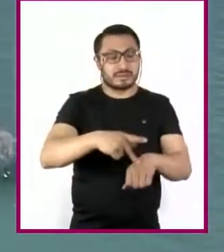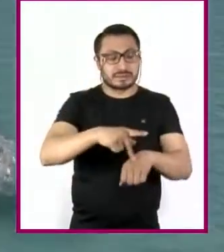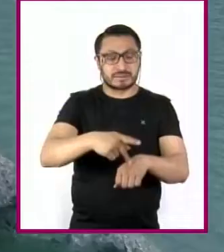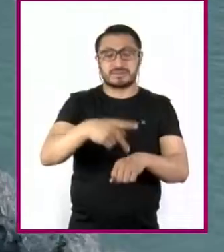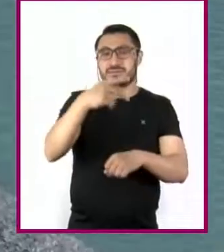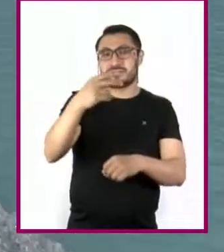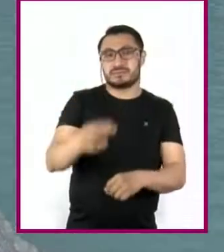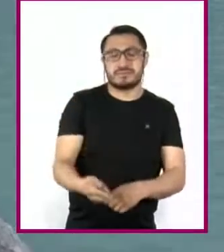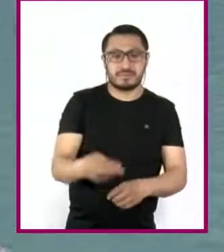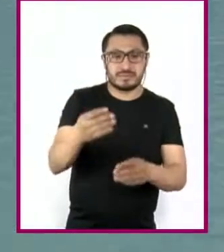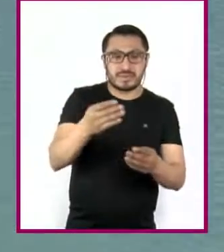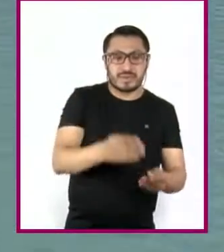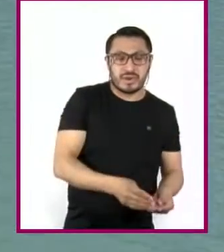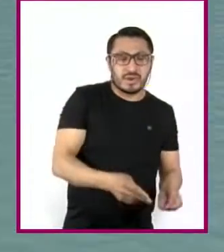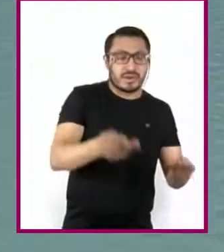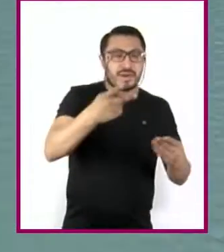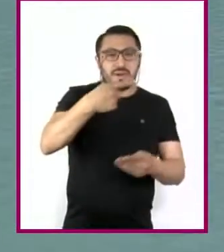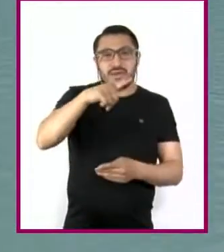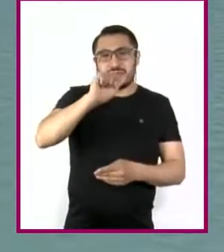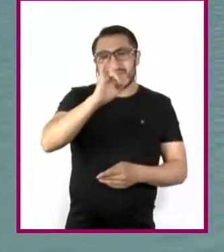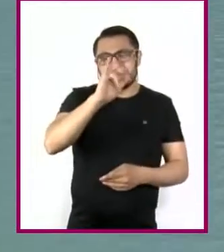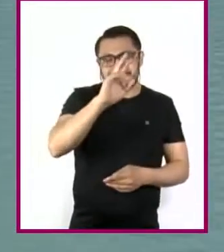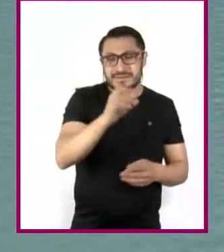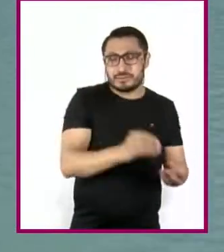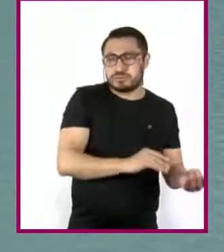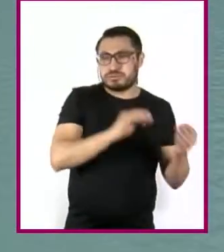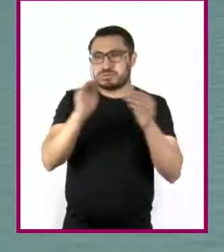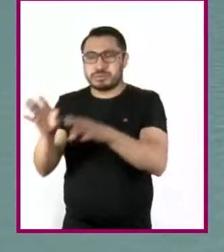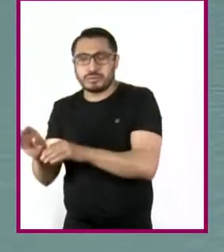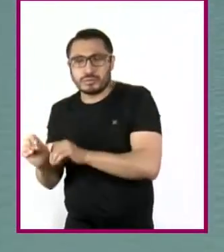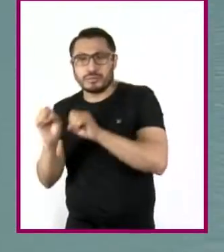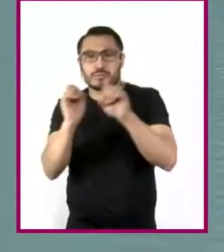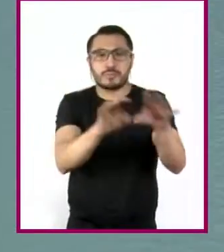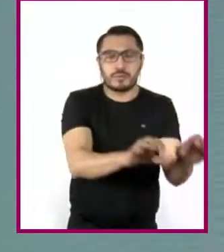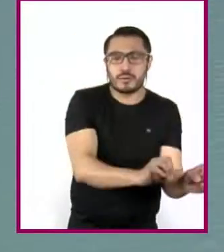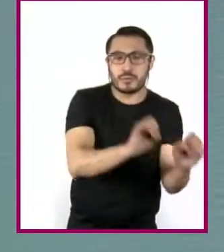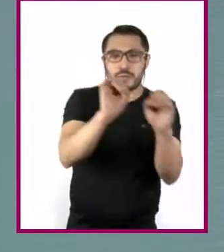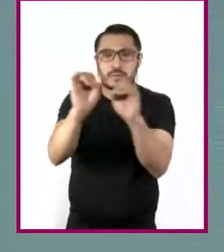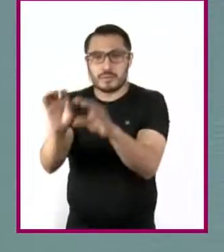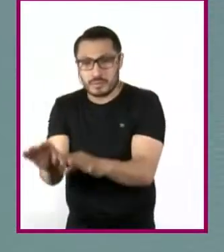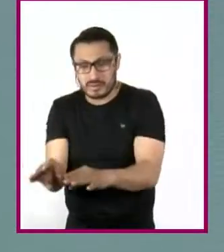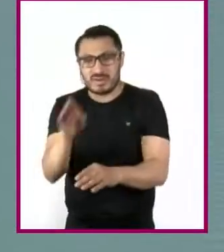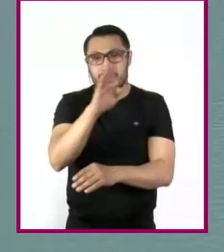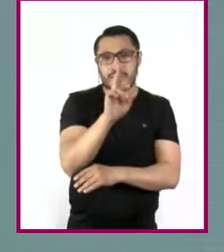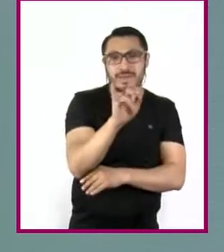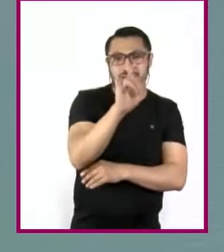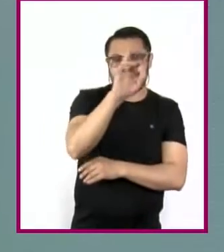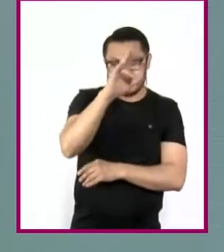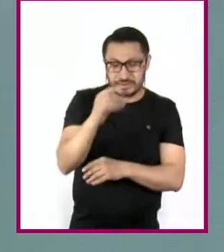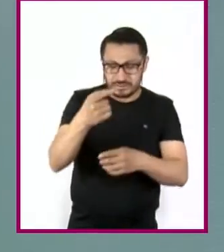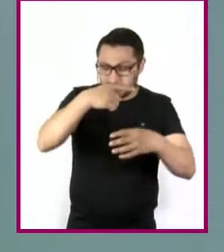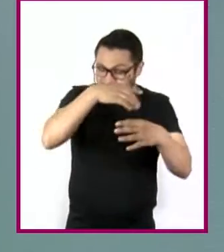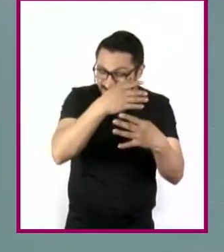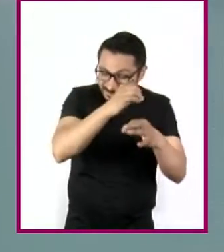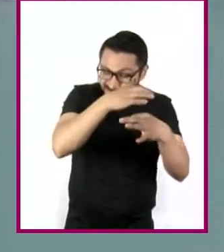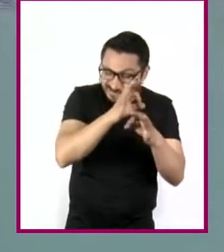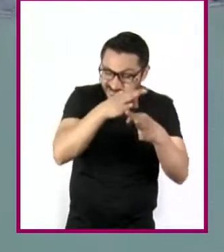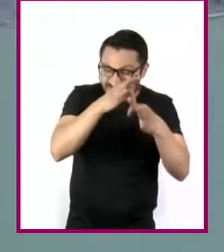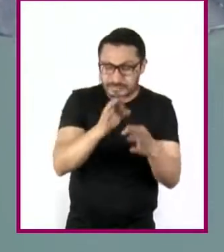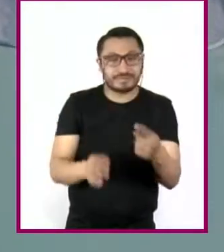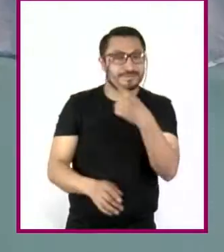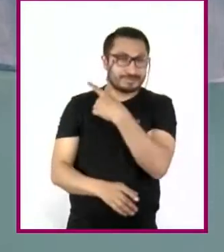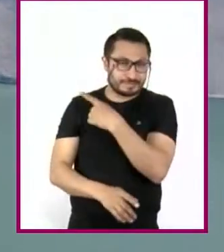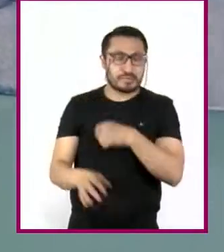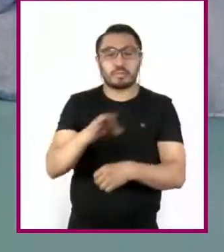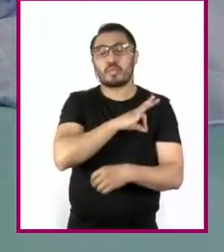que fueron transportadas por glaciares. Es decir, al analizar el berilio 10 en las rocas de los icebergs o glaciares,